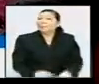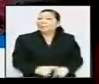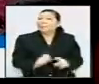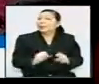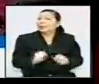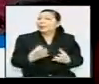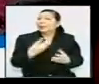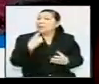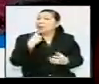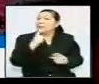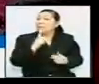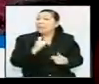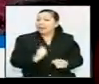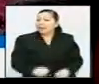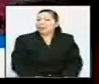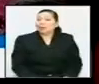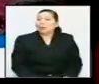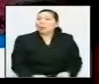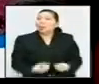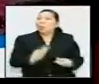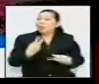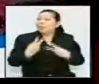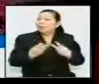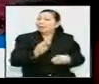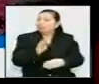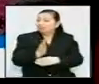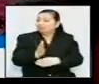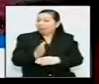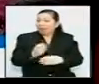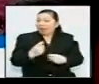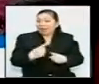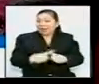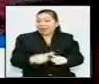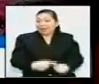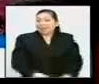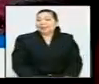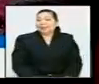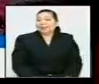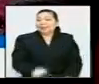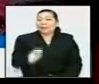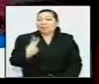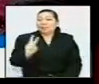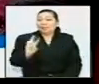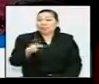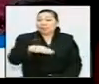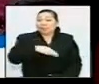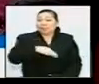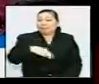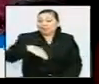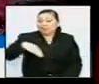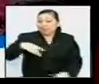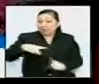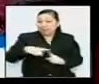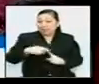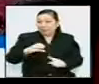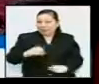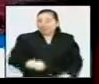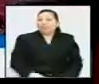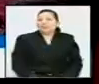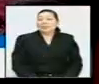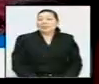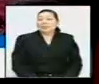sí le quisiera hacer una pregunta: en tantas visitas que ha hecho la ex viceministra de Transporte y Comunicaciones, Fernanda Molinelli,